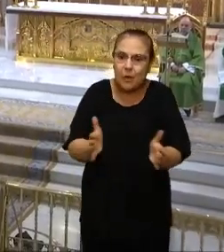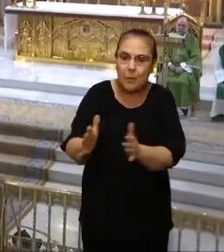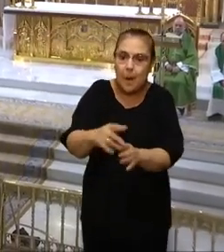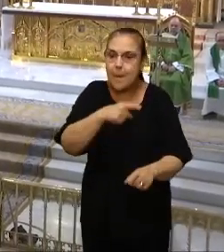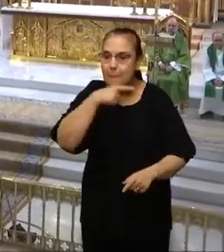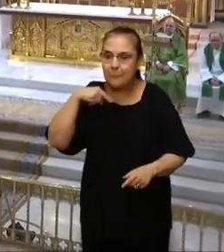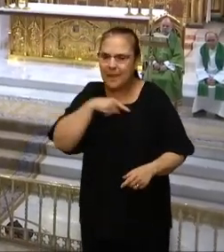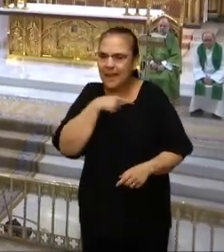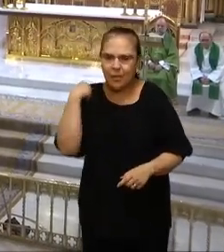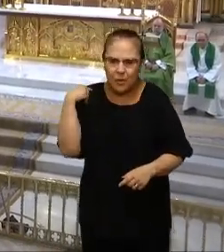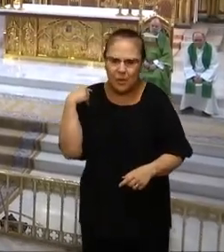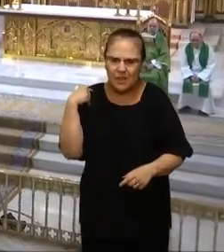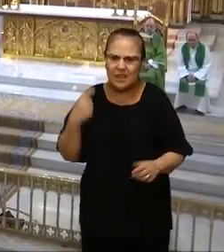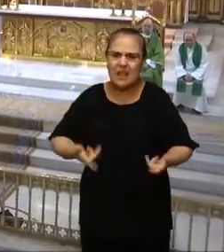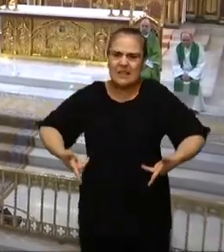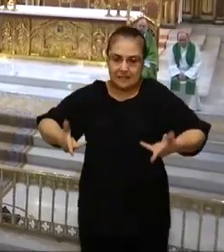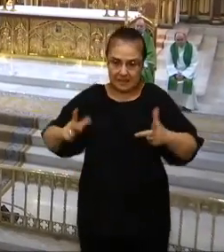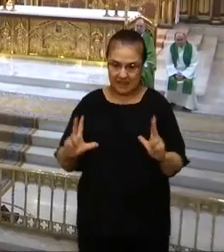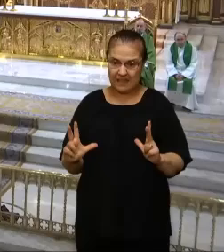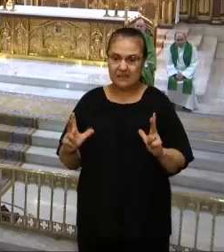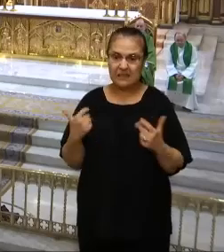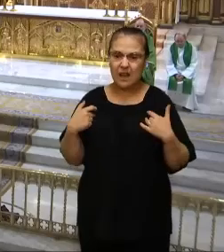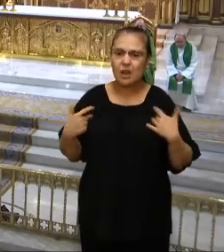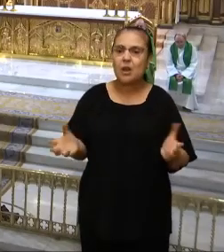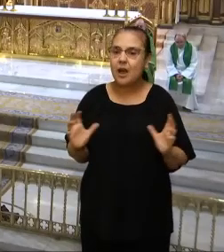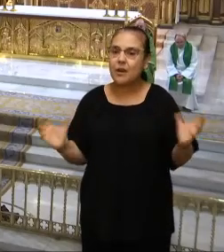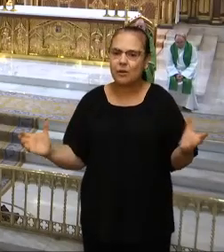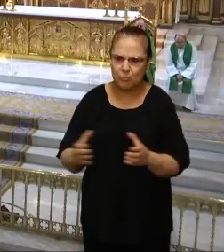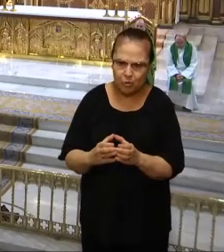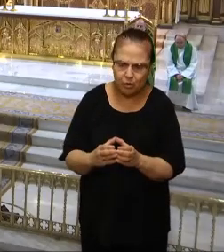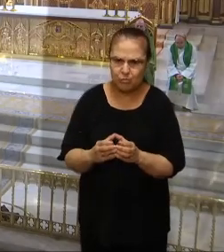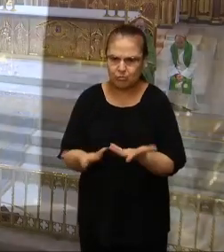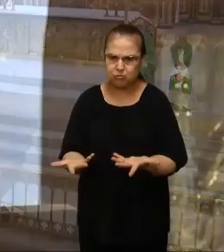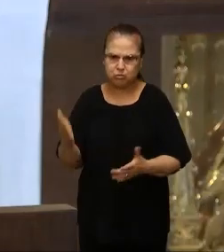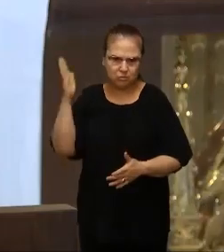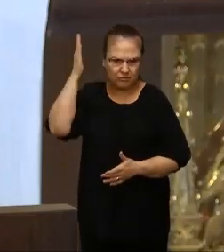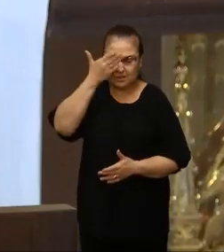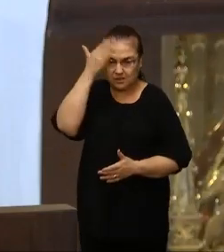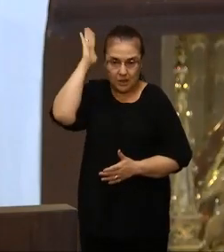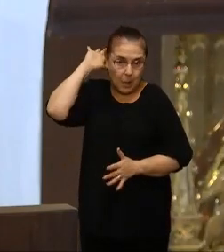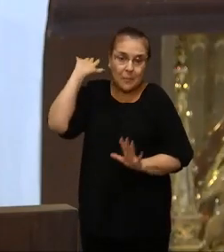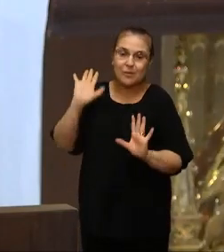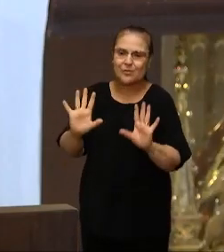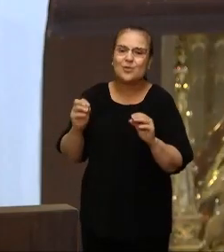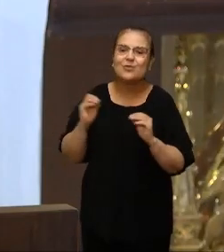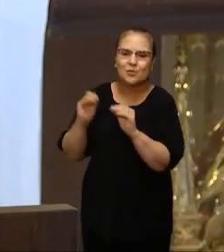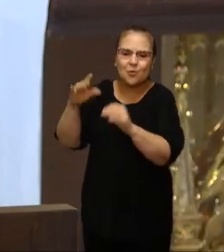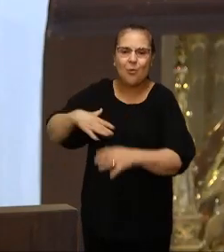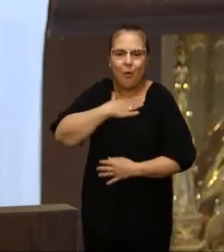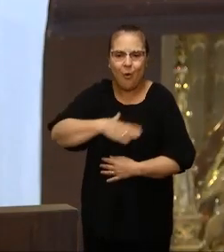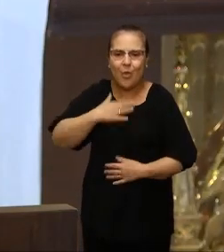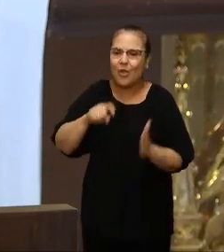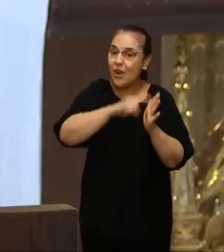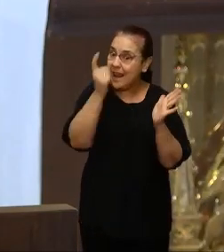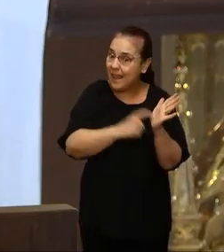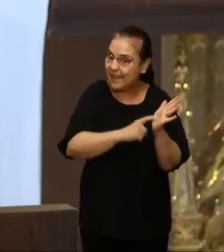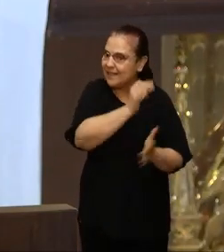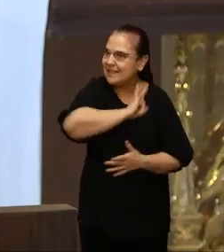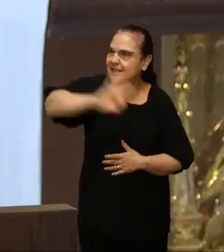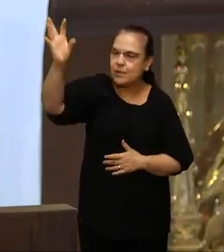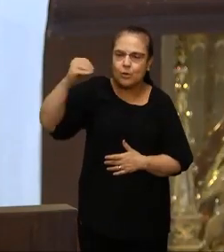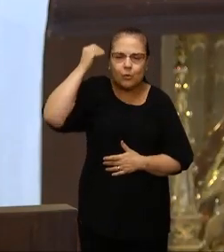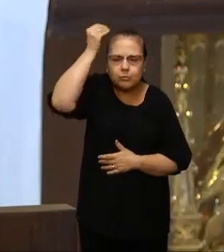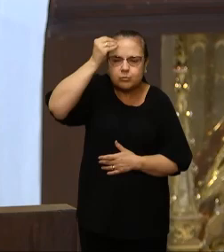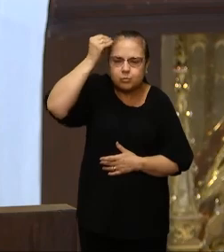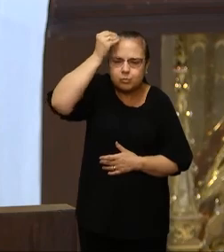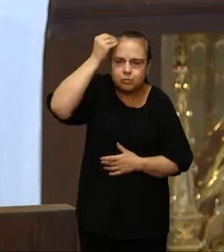se sienta en la reunión de los cínicos, sino que su gozo es la ley del Señor y medita su ley día